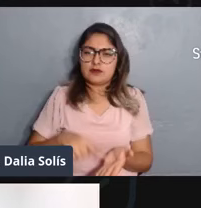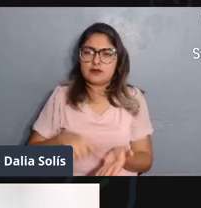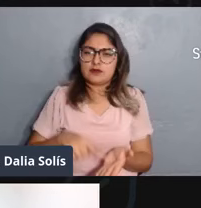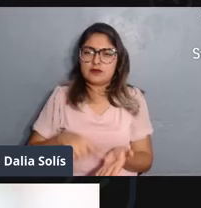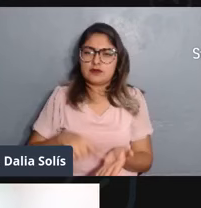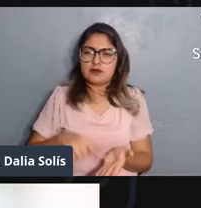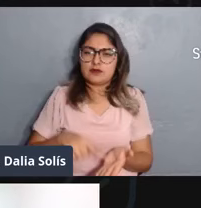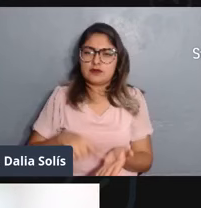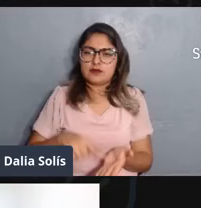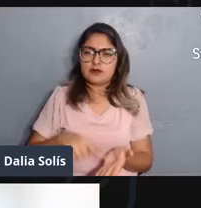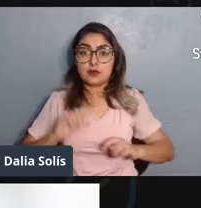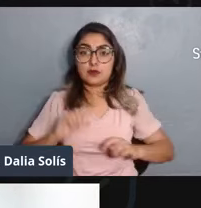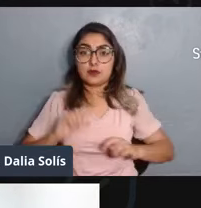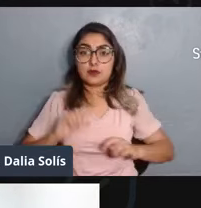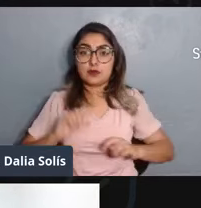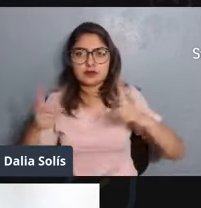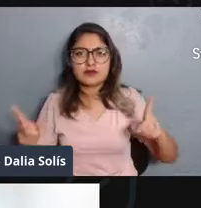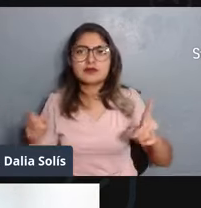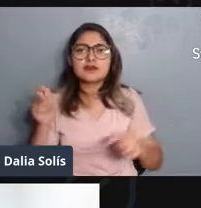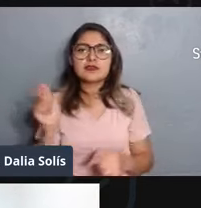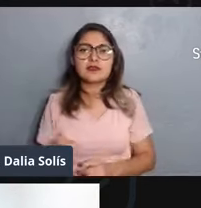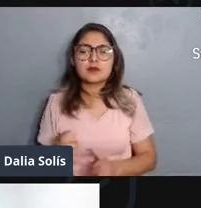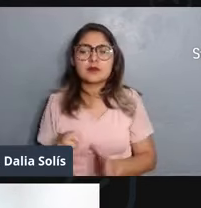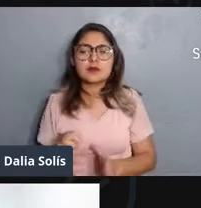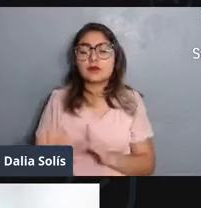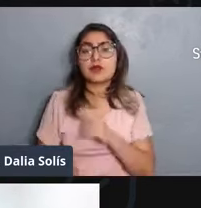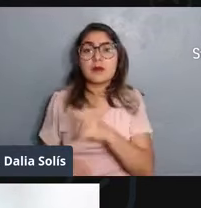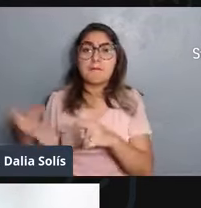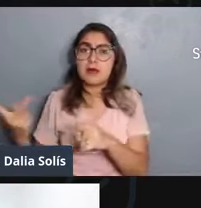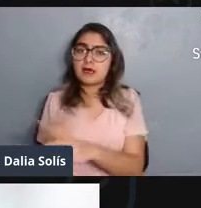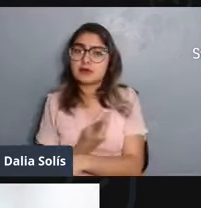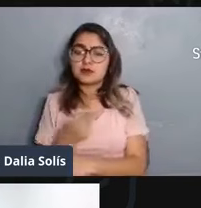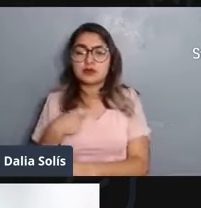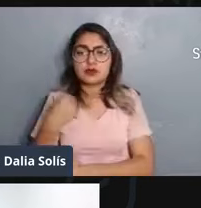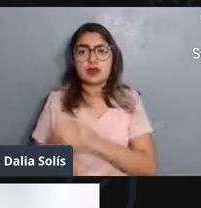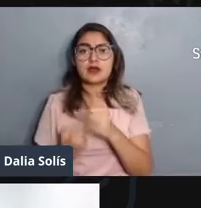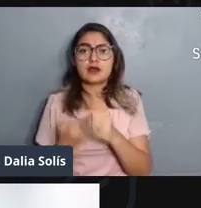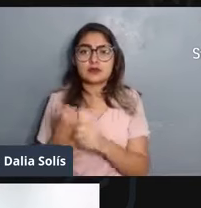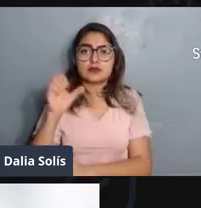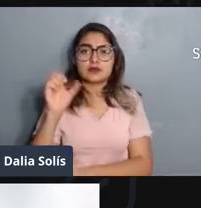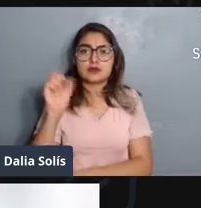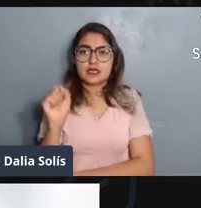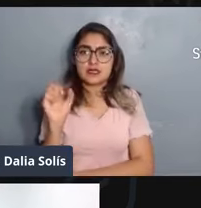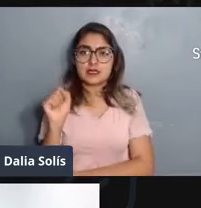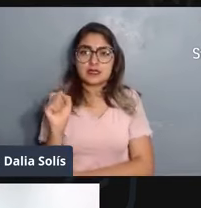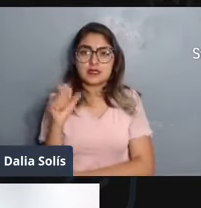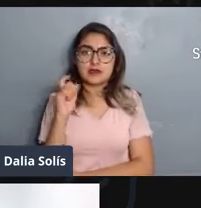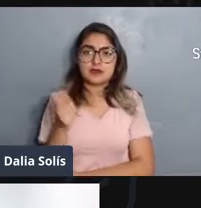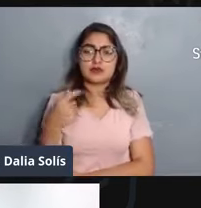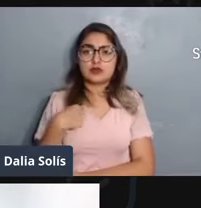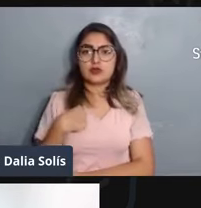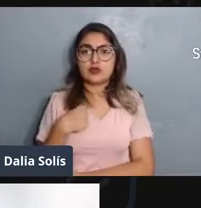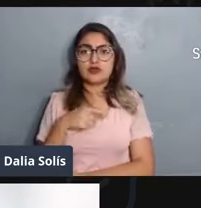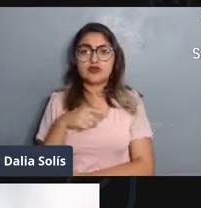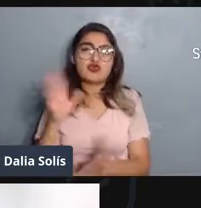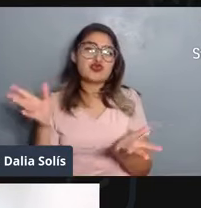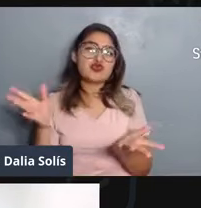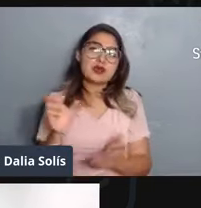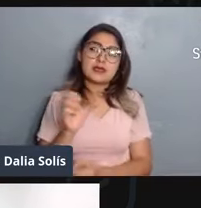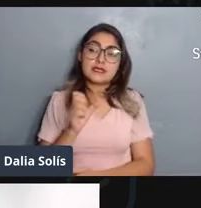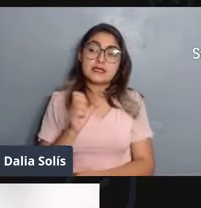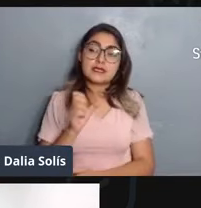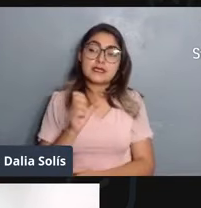o que todavía puedo tener relaciones sexuales, ya cumplí 61, ya no. No es así. Pero lo tenemos muy, muy marcado esa